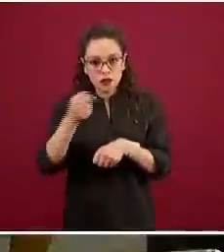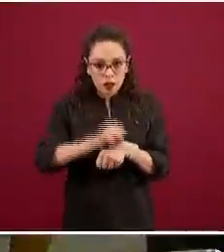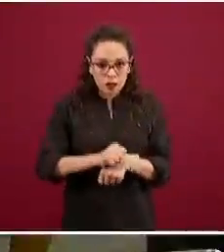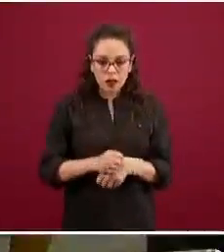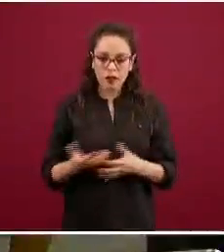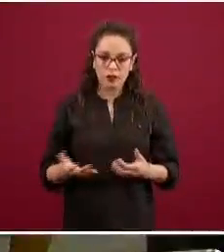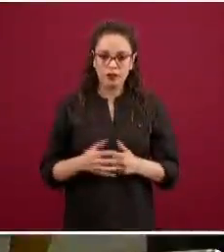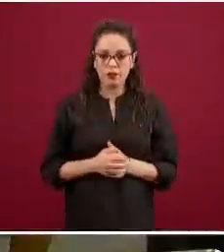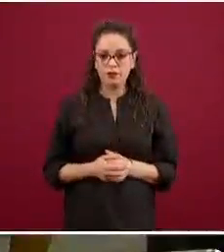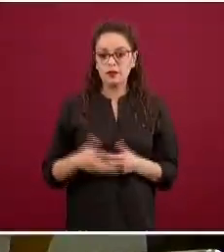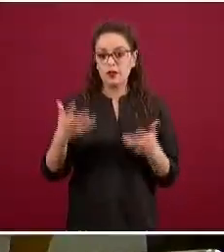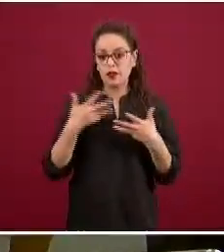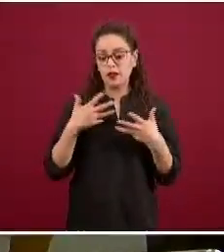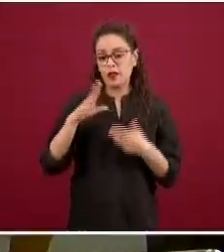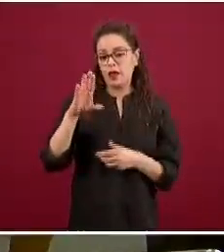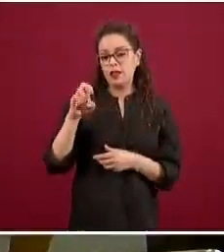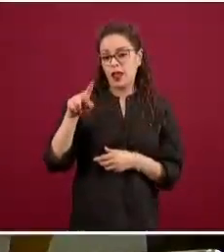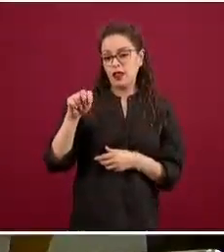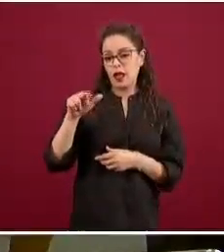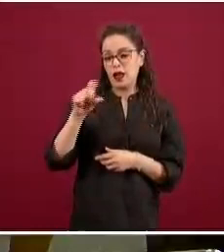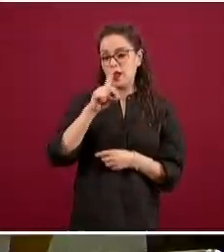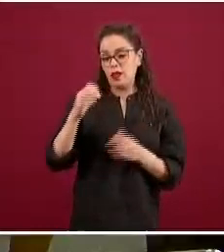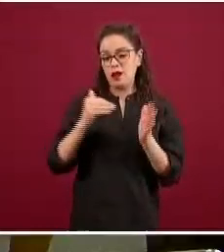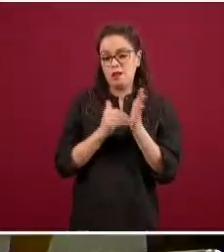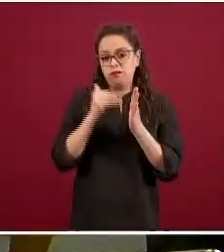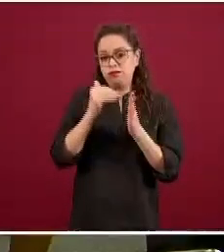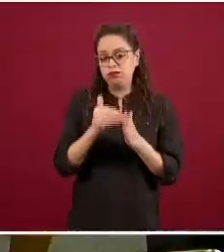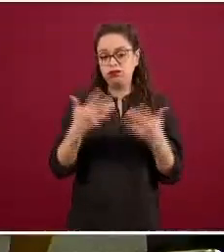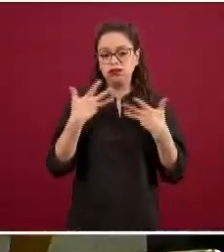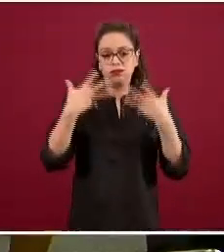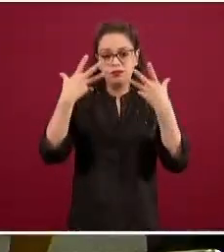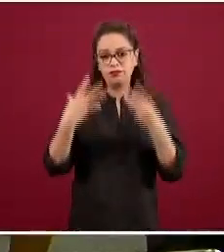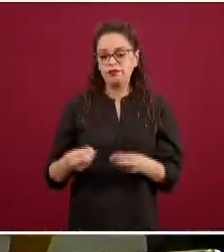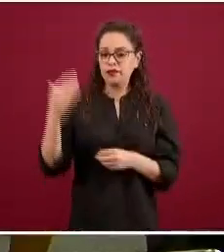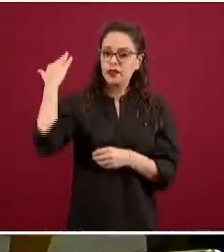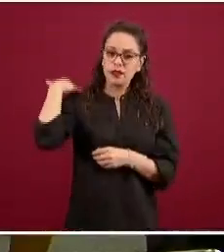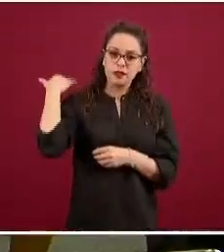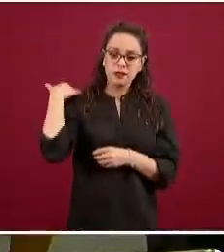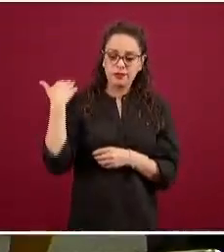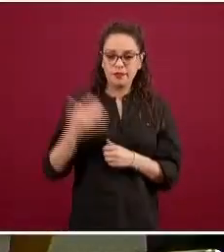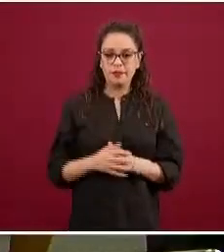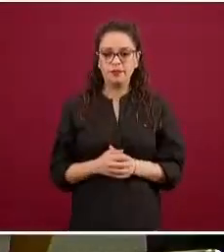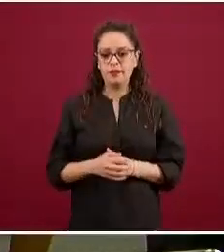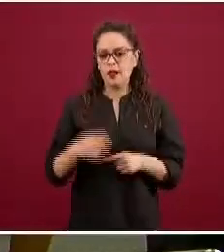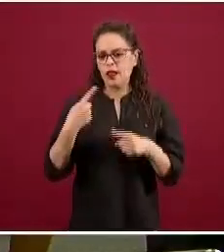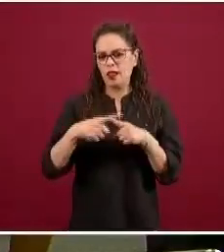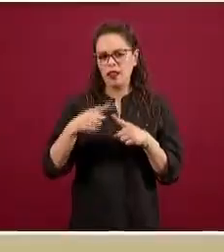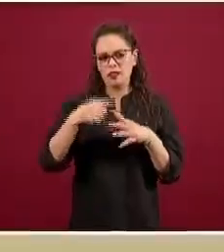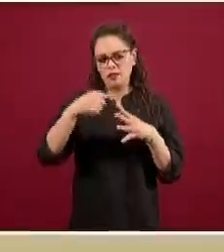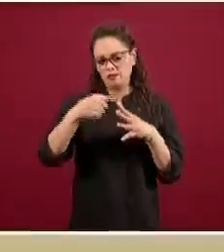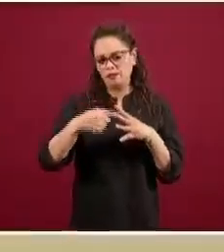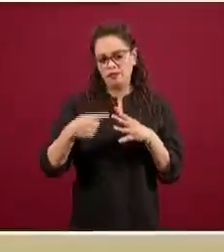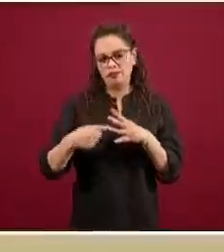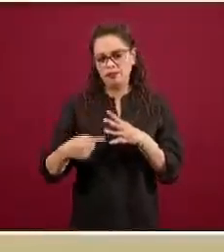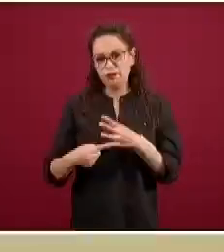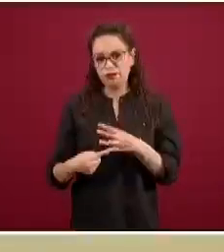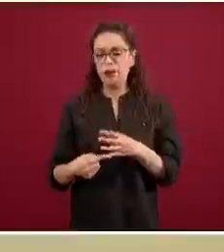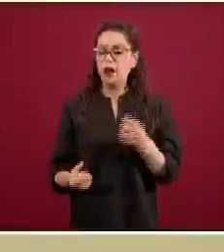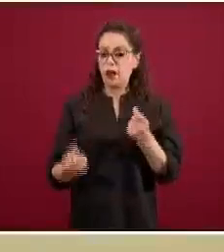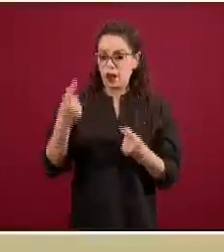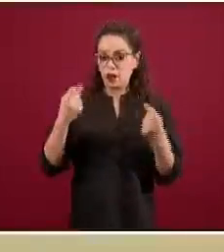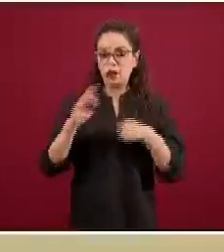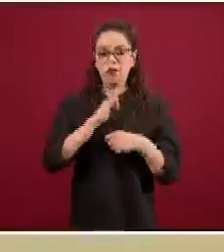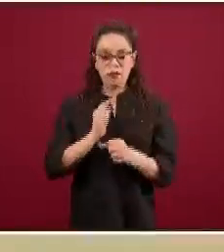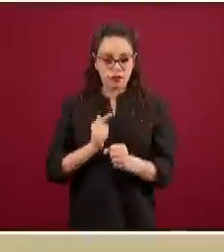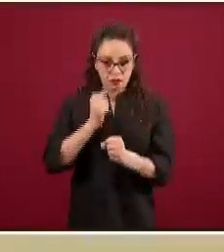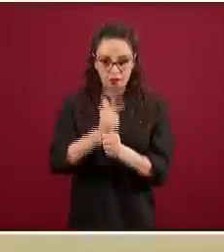hecho centenas de miles de neumonías por todas las causas posibles. Algunas se identifican y se